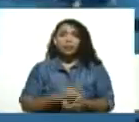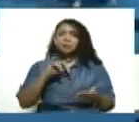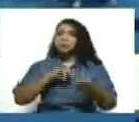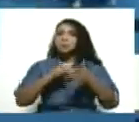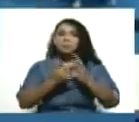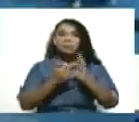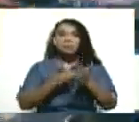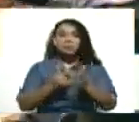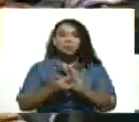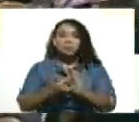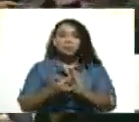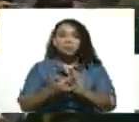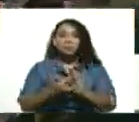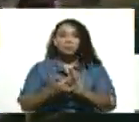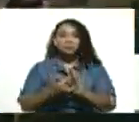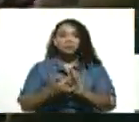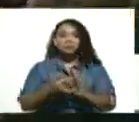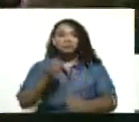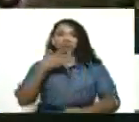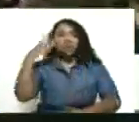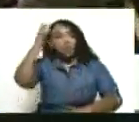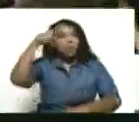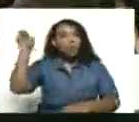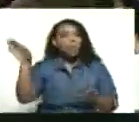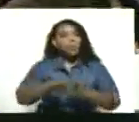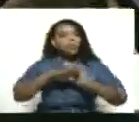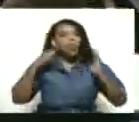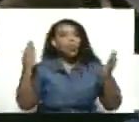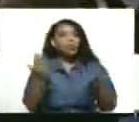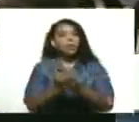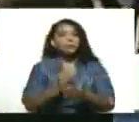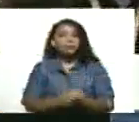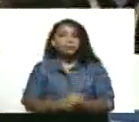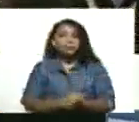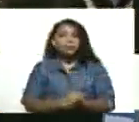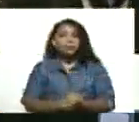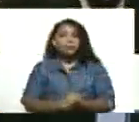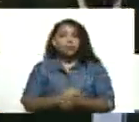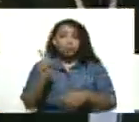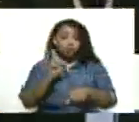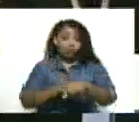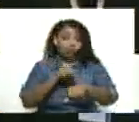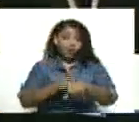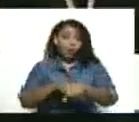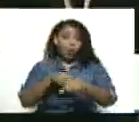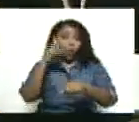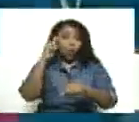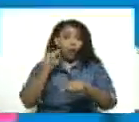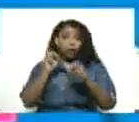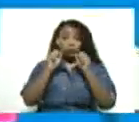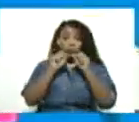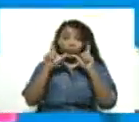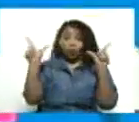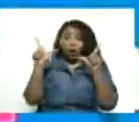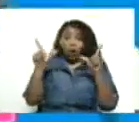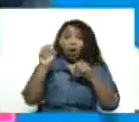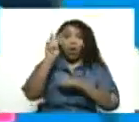la dignidad de los pueblos del mundo en su tiempo Bolívar fue admirado a ambos lados del